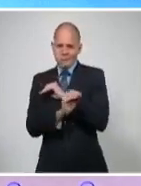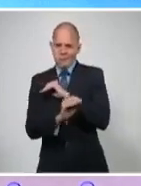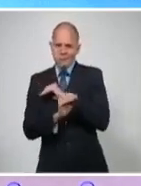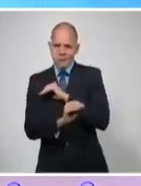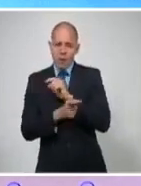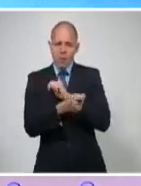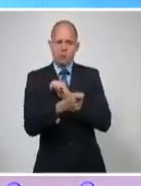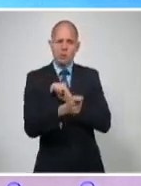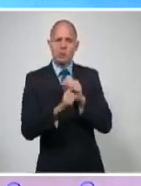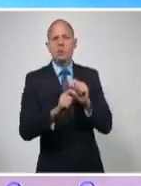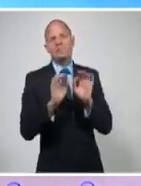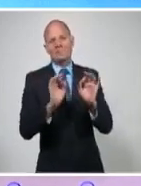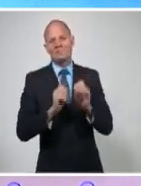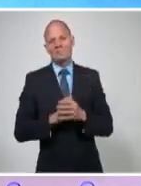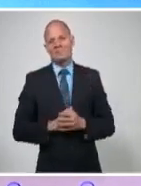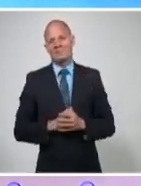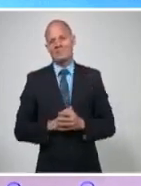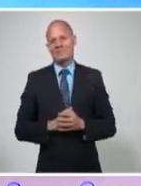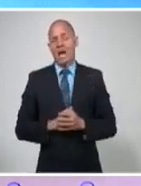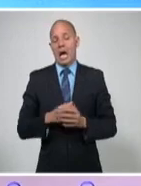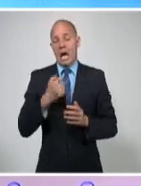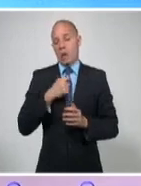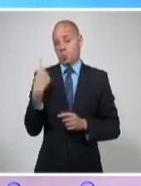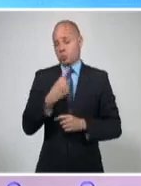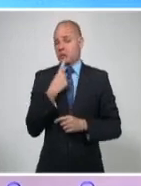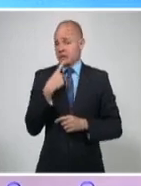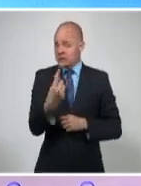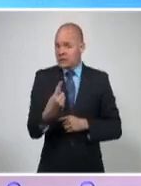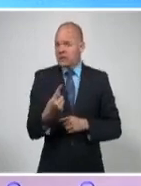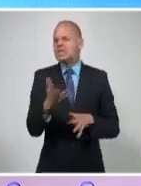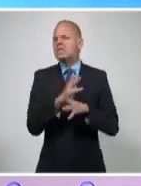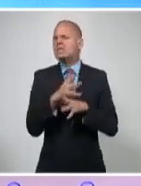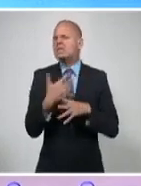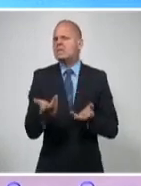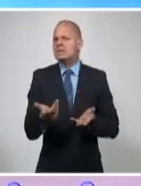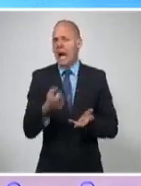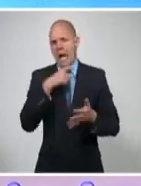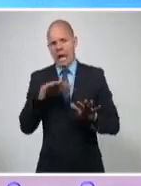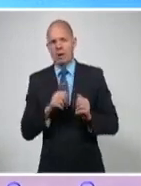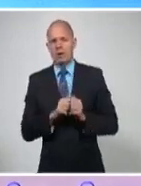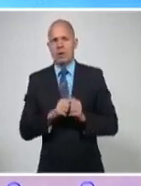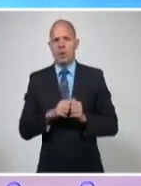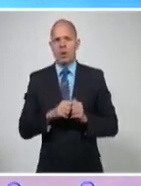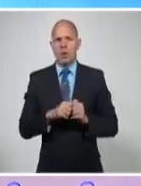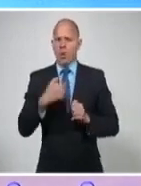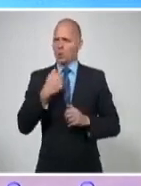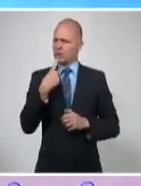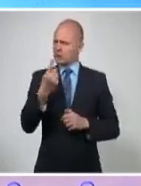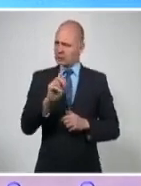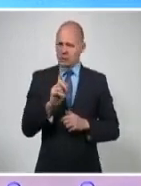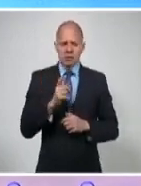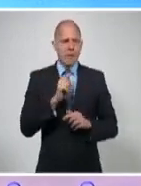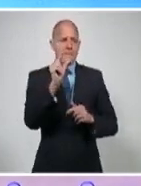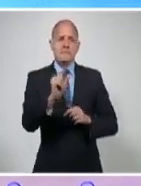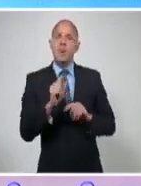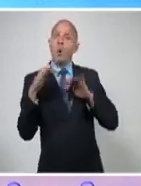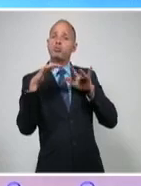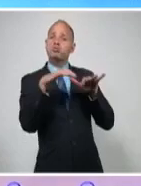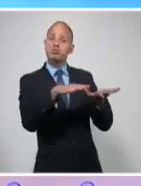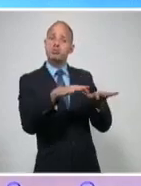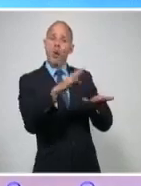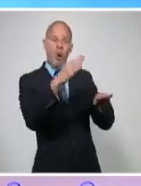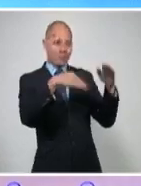esto, no hemos afirmado, repito, nosotros no hemos afirmado que todas las personas que acudieron el 27 de